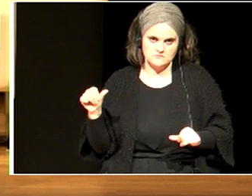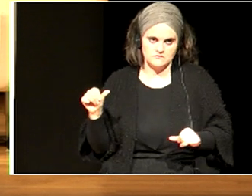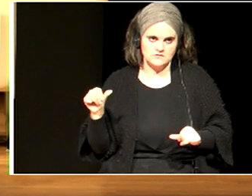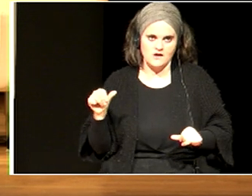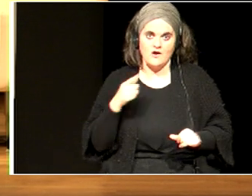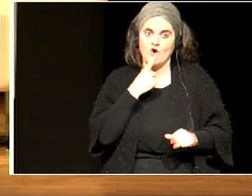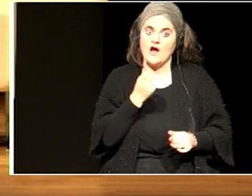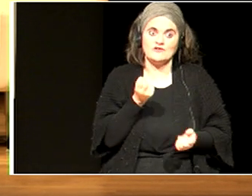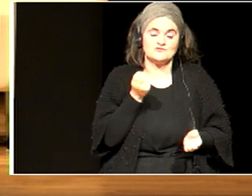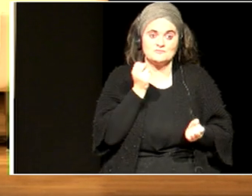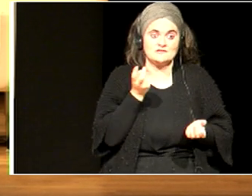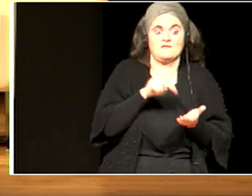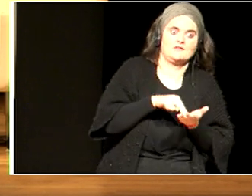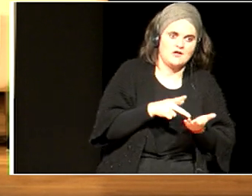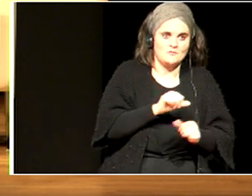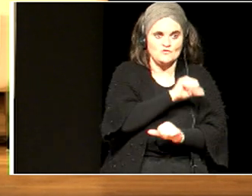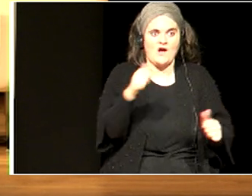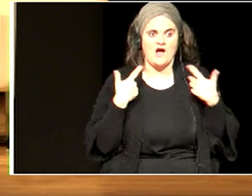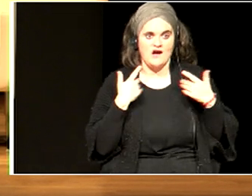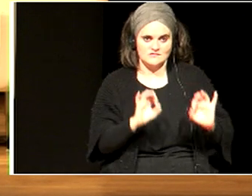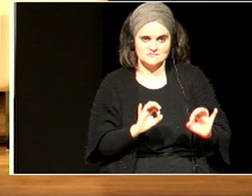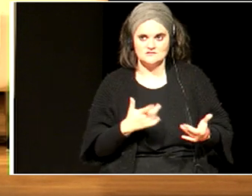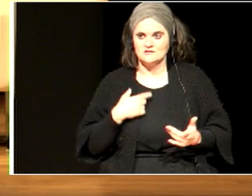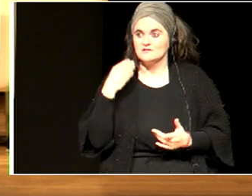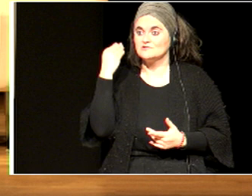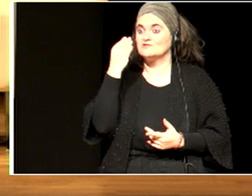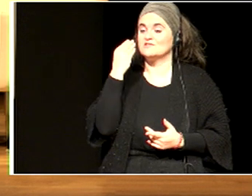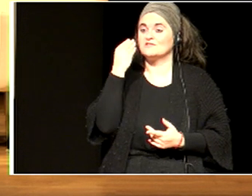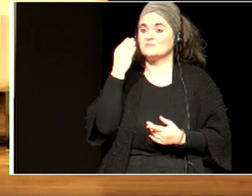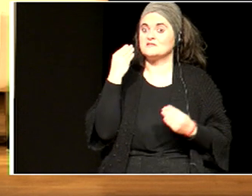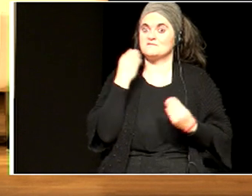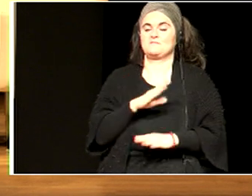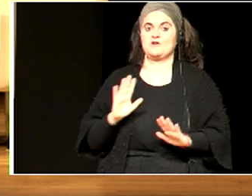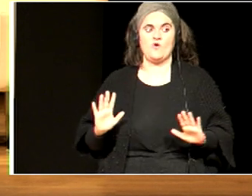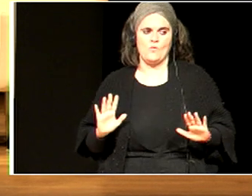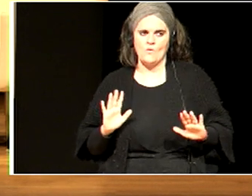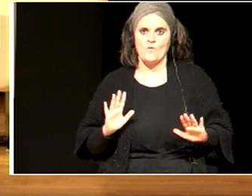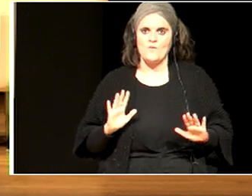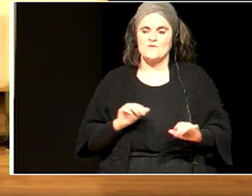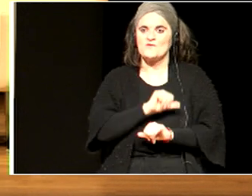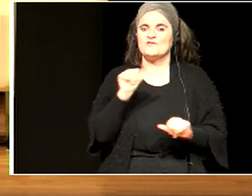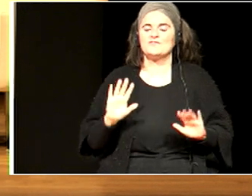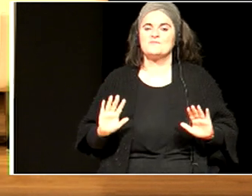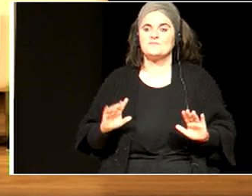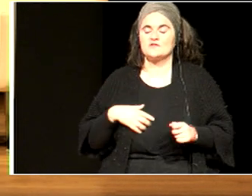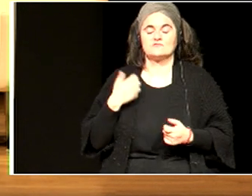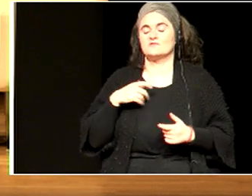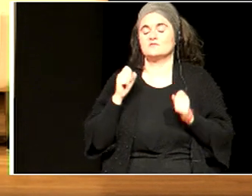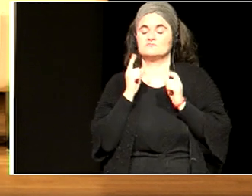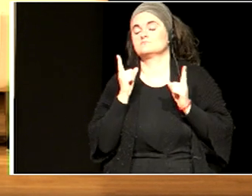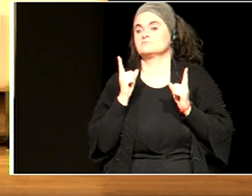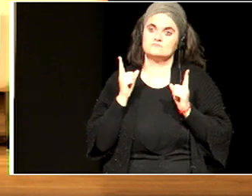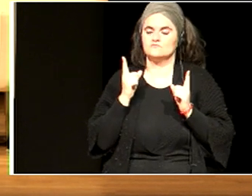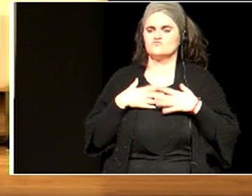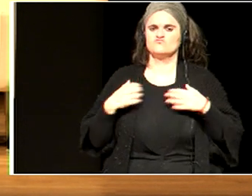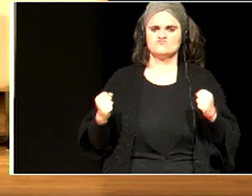levantado es horrible si lo piensas fríamente pero cuando se despierta ya como